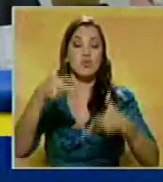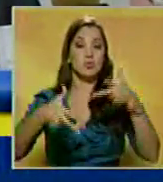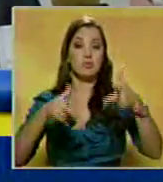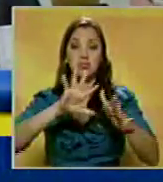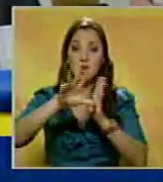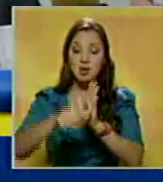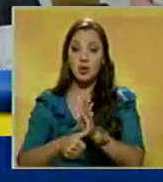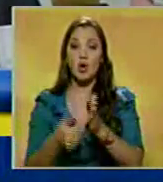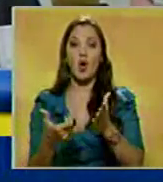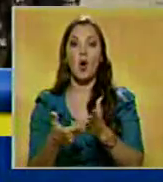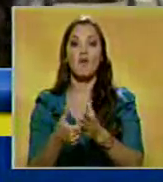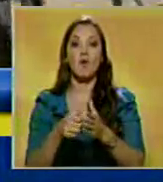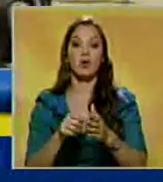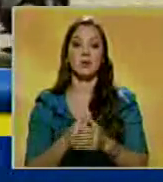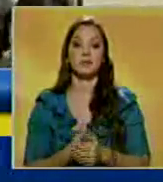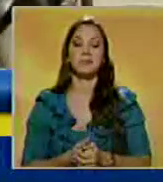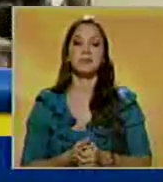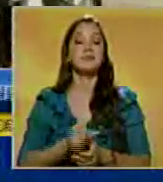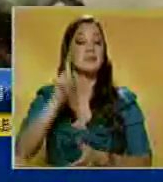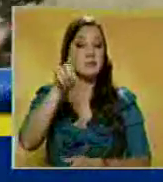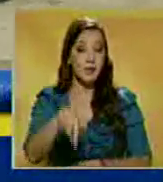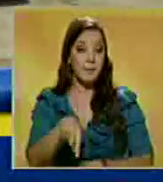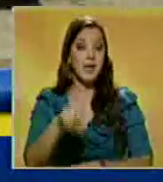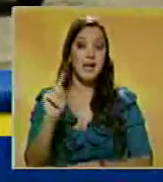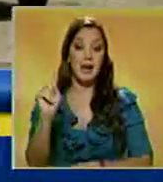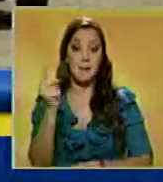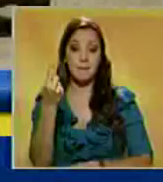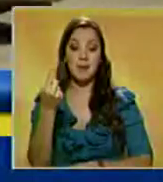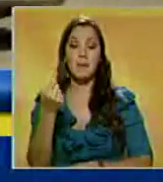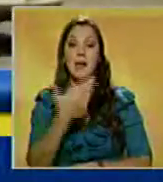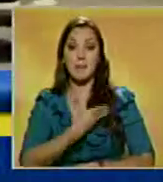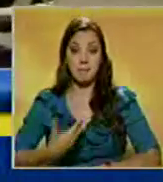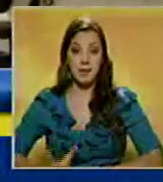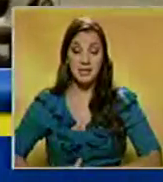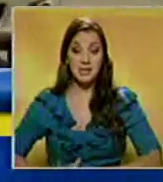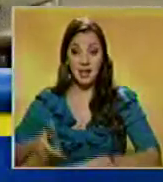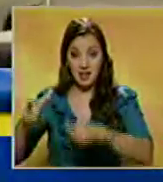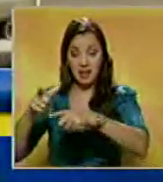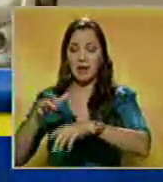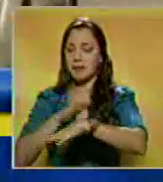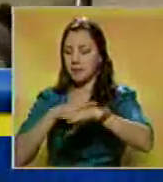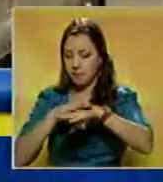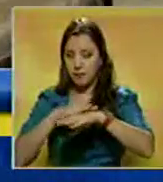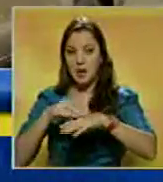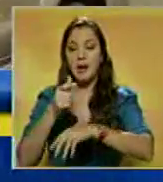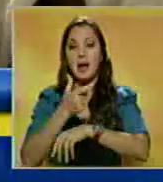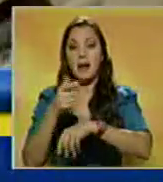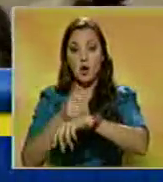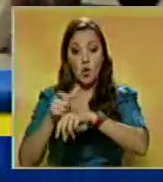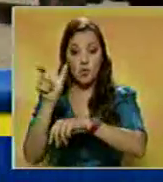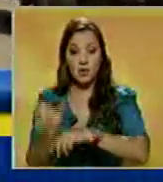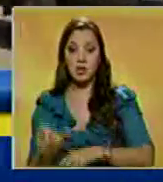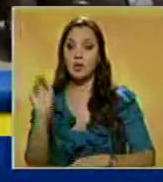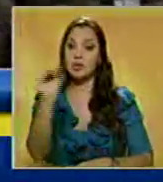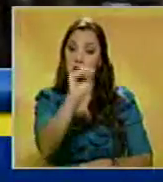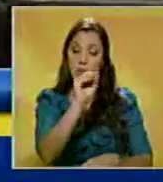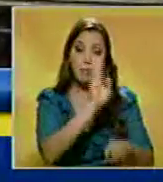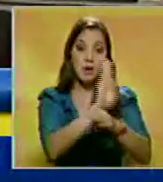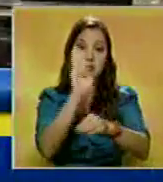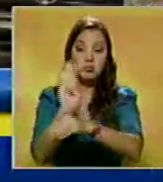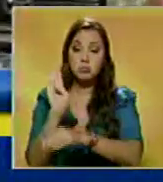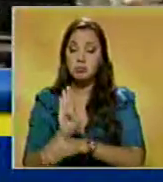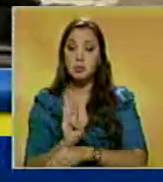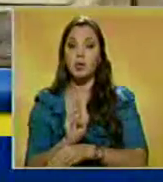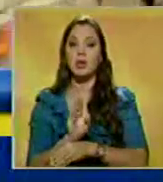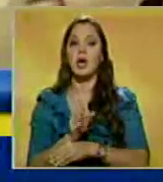como robo, hurto. Asimismo, el primer mandatario regional hizo un llamado a la población para tomar medidas preventivas